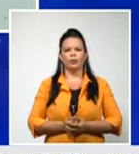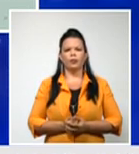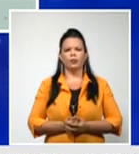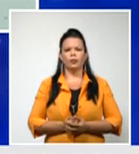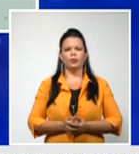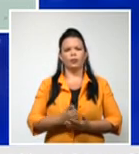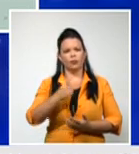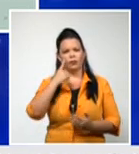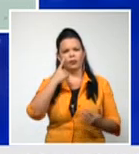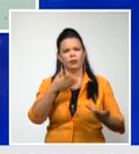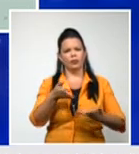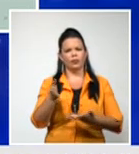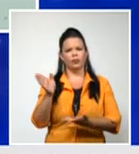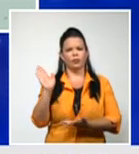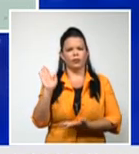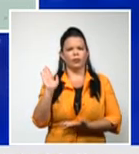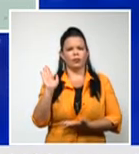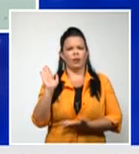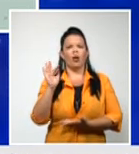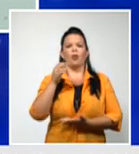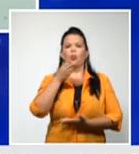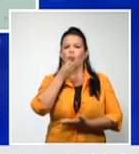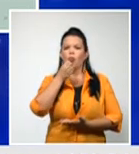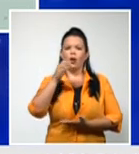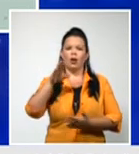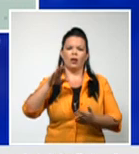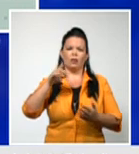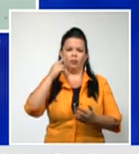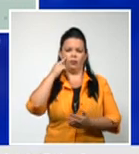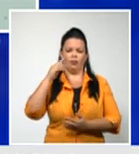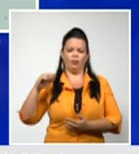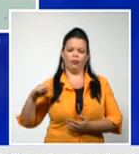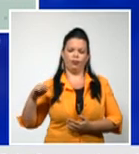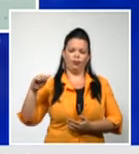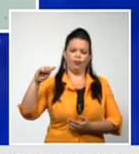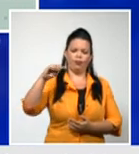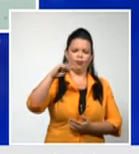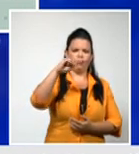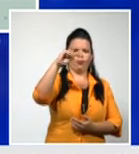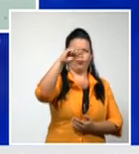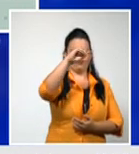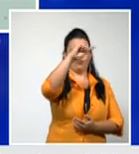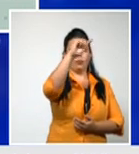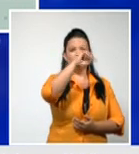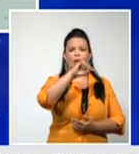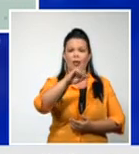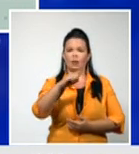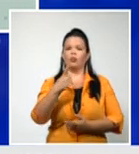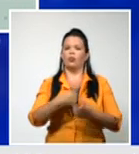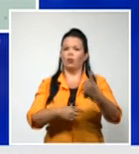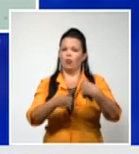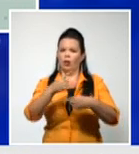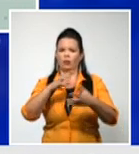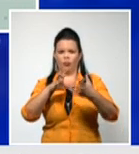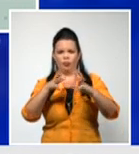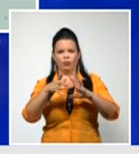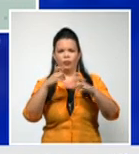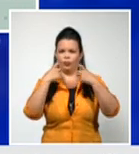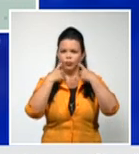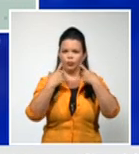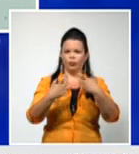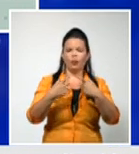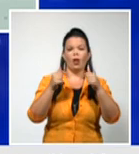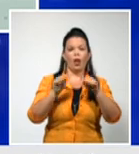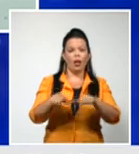ustedes, incremento que es importante y que también se